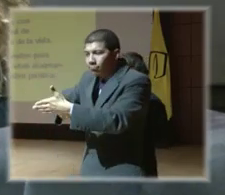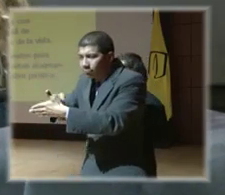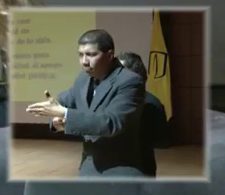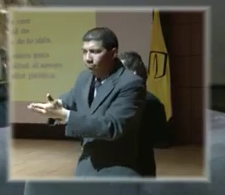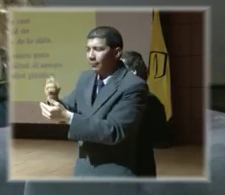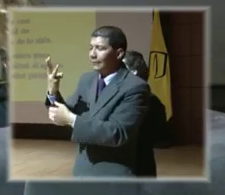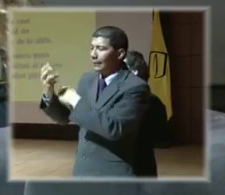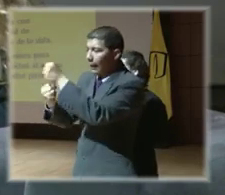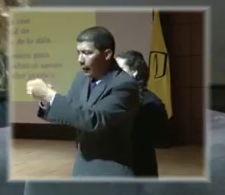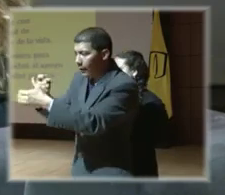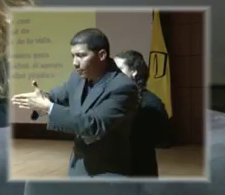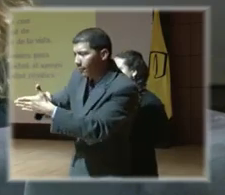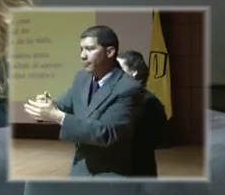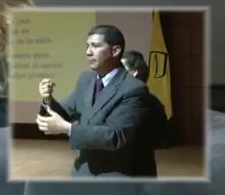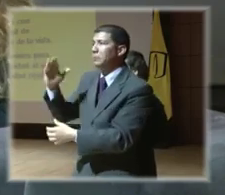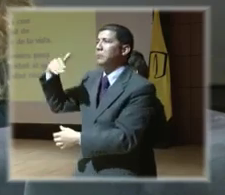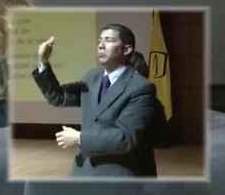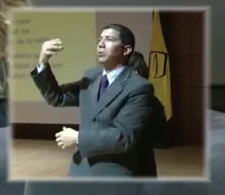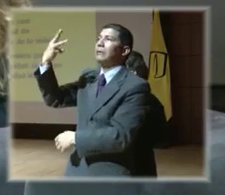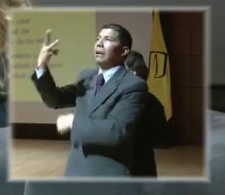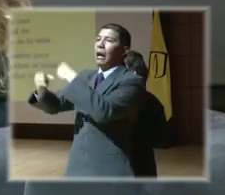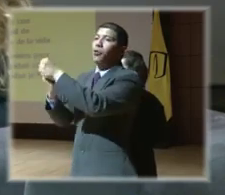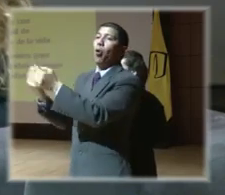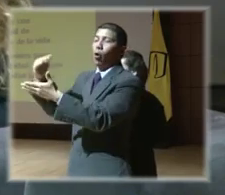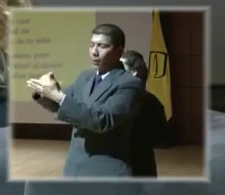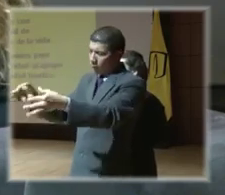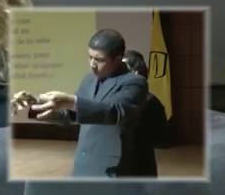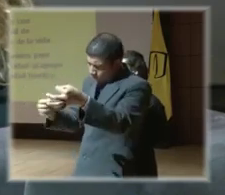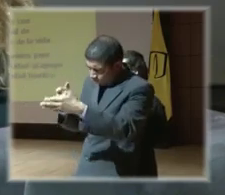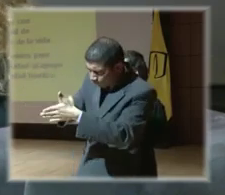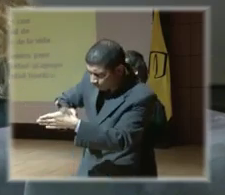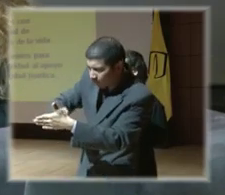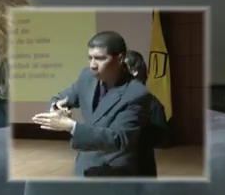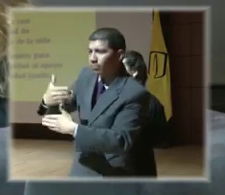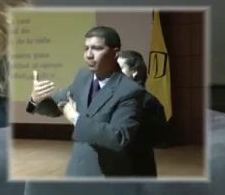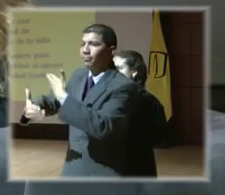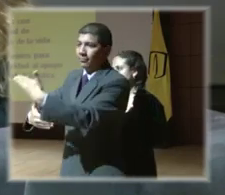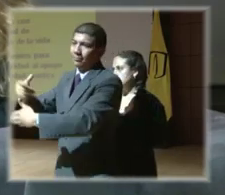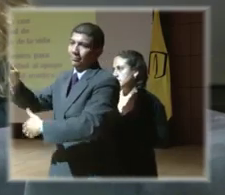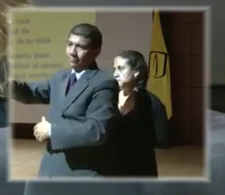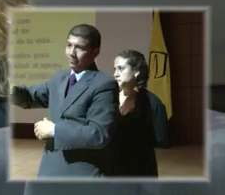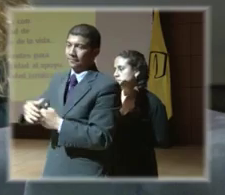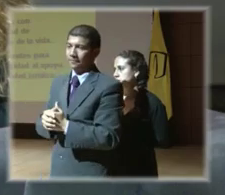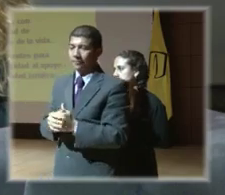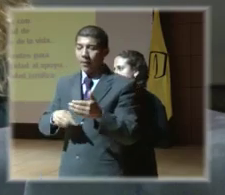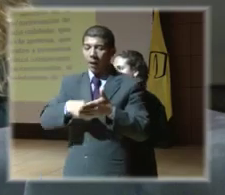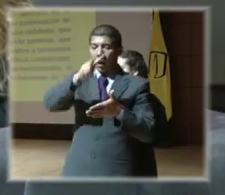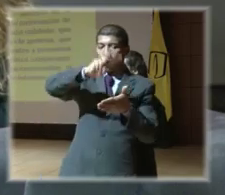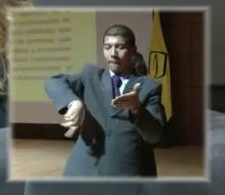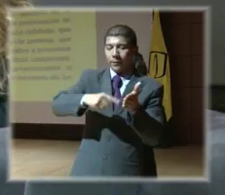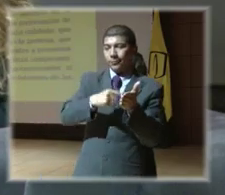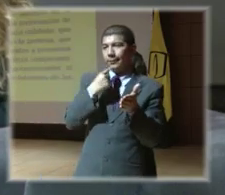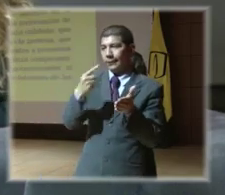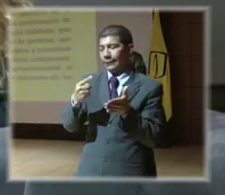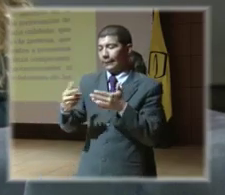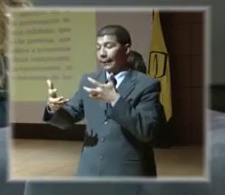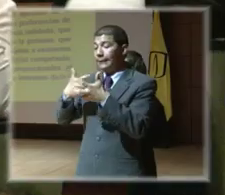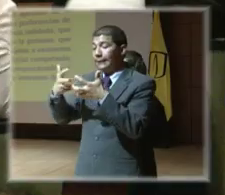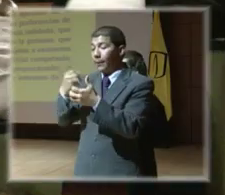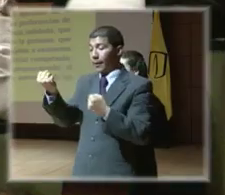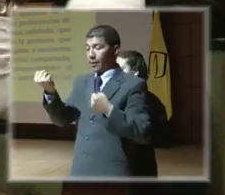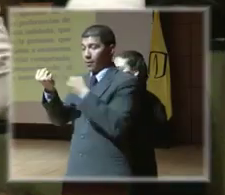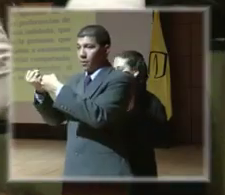debe revisarse. Y lo que establece la convención es que al establecer este sistema de apoyos, lo que debe tener el juez también presente es un sistema